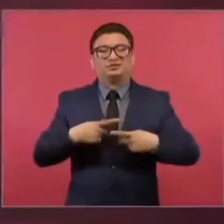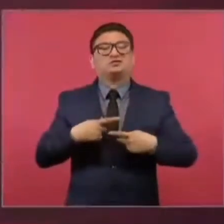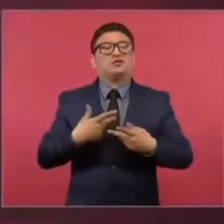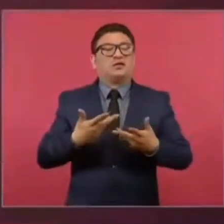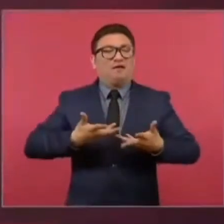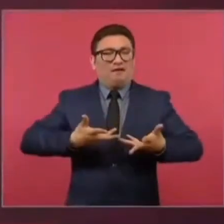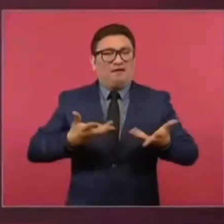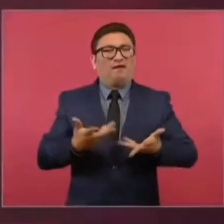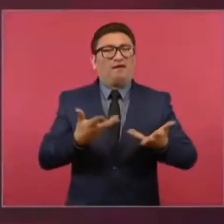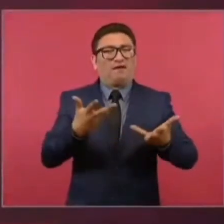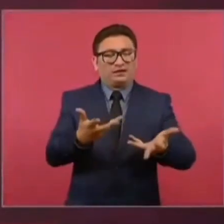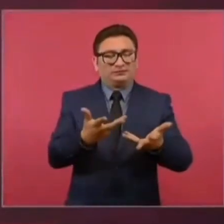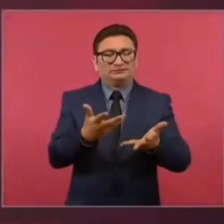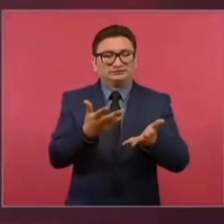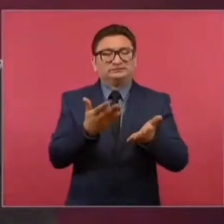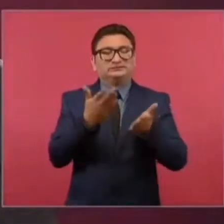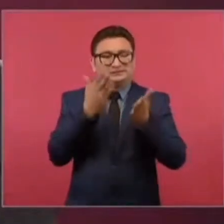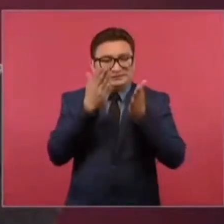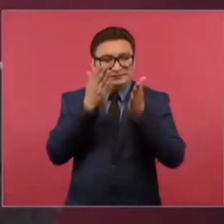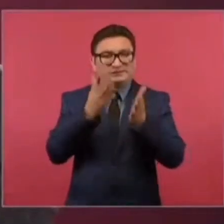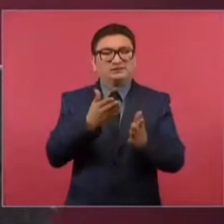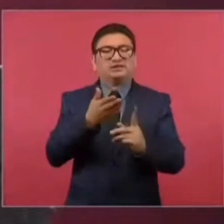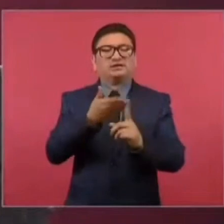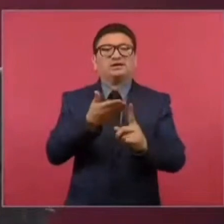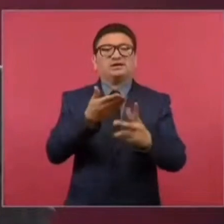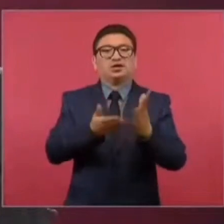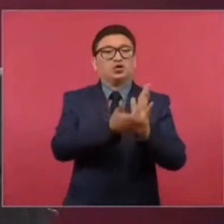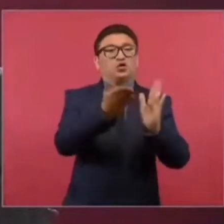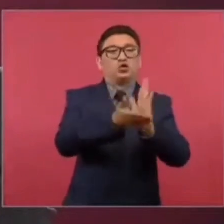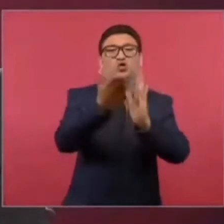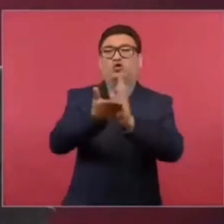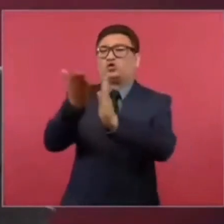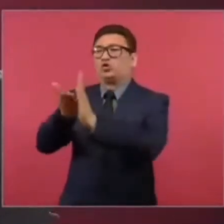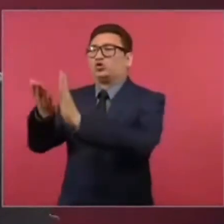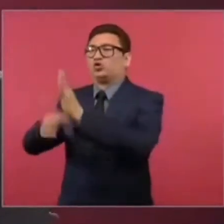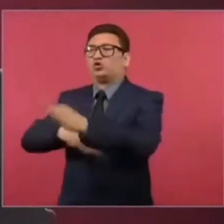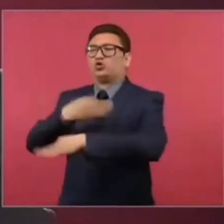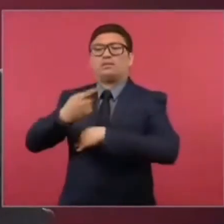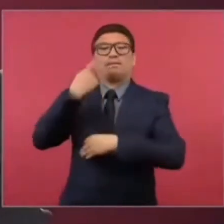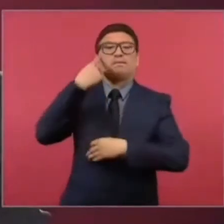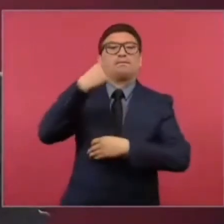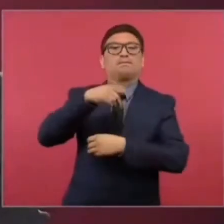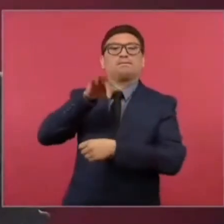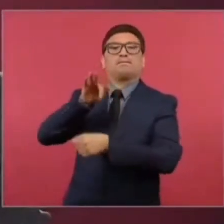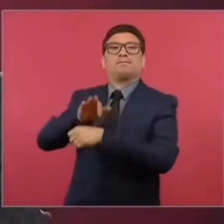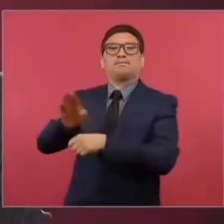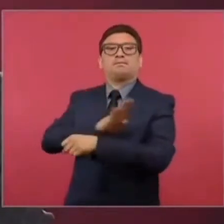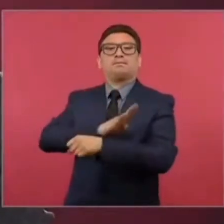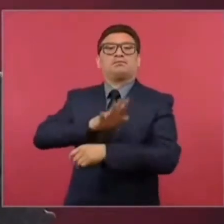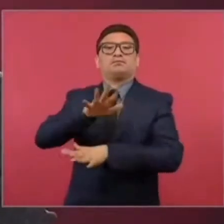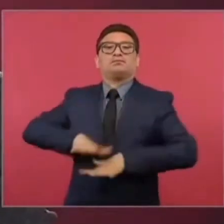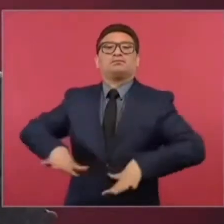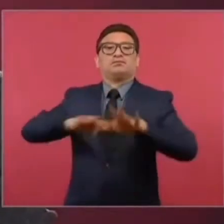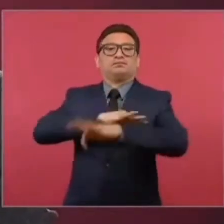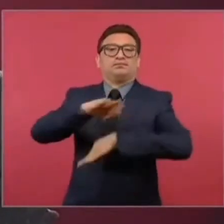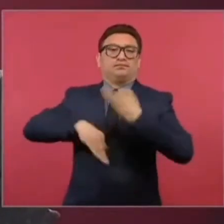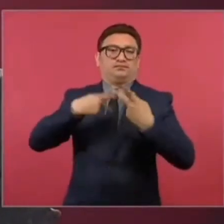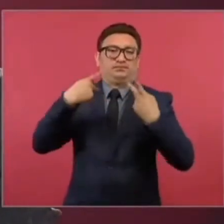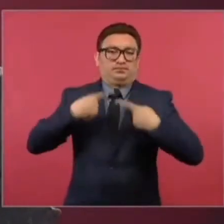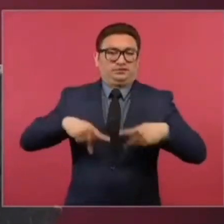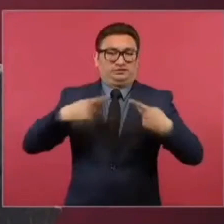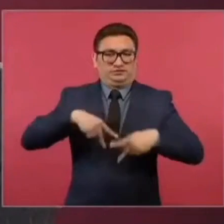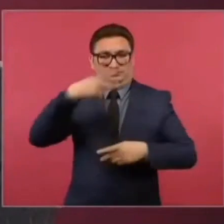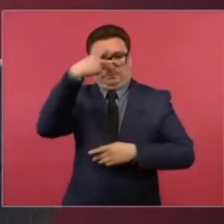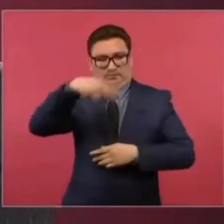entregada, sabe que son obras en beneficio del pueblo. ¿Sí?